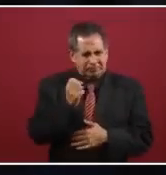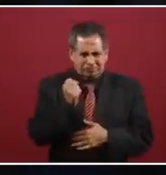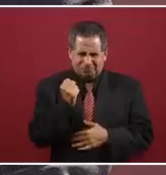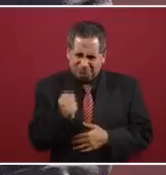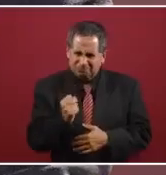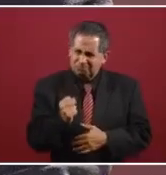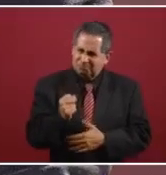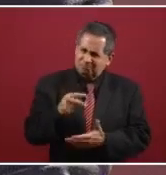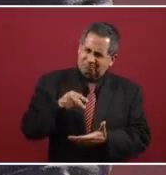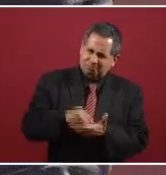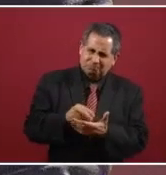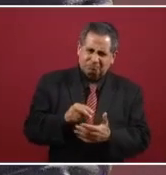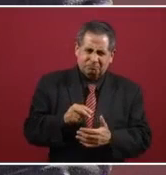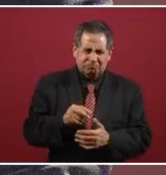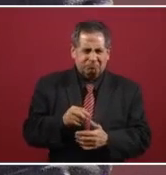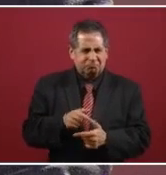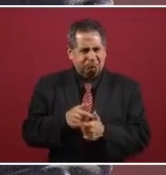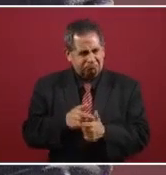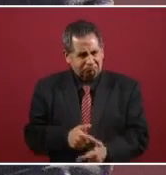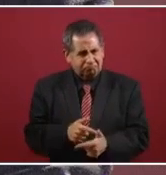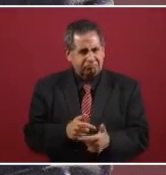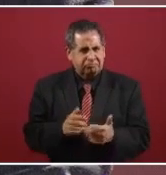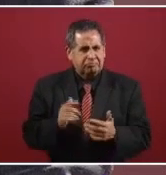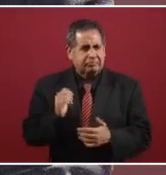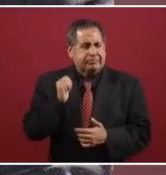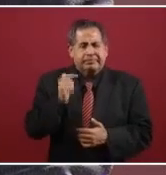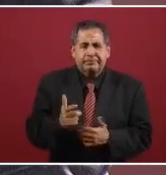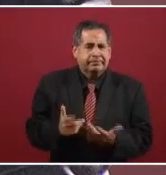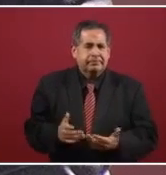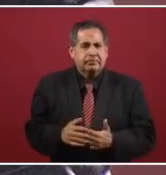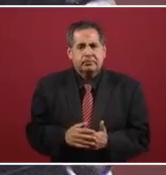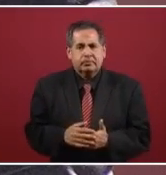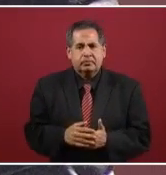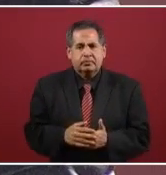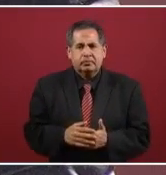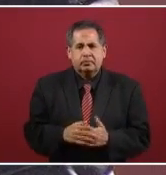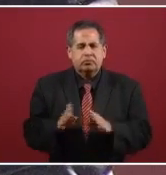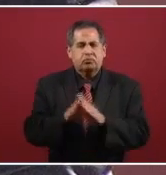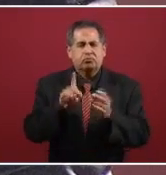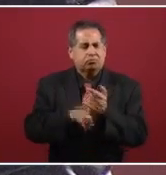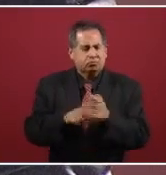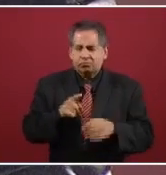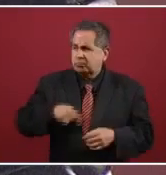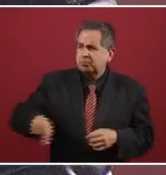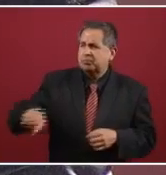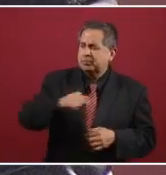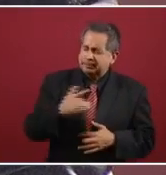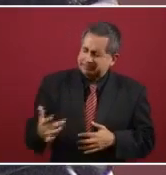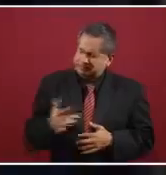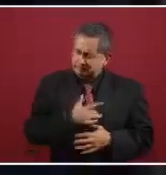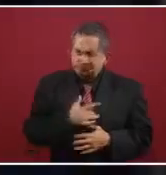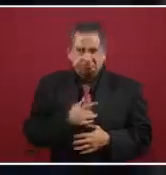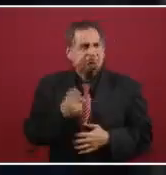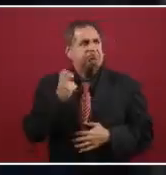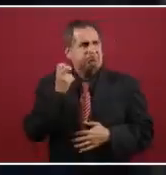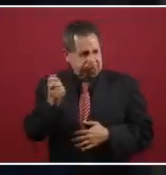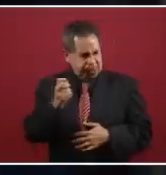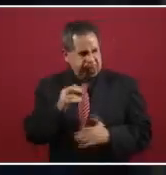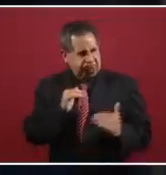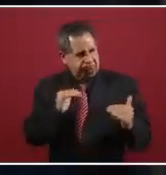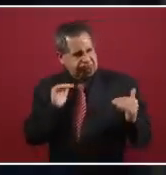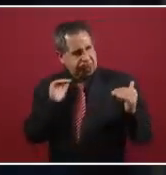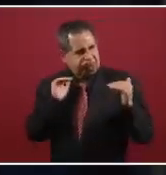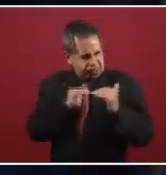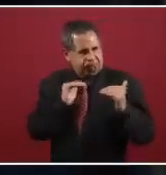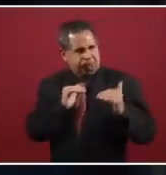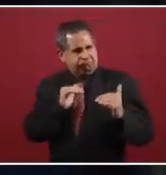más consistente, algo que llegue al corazón mismo nuestro y decir, nos estamos poniendo